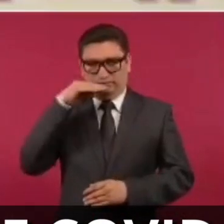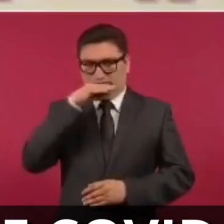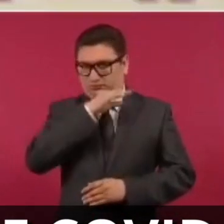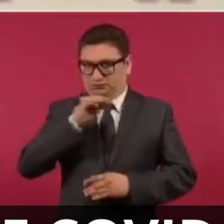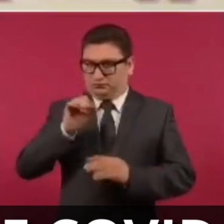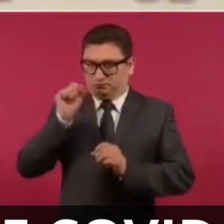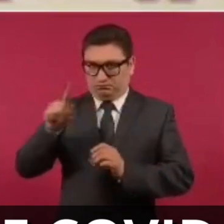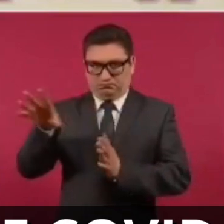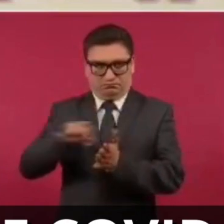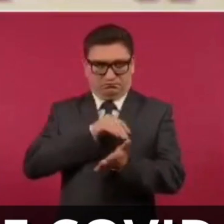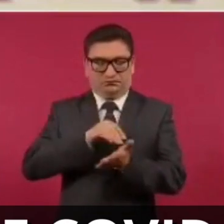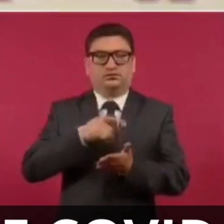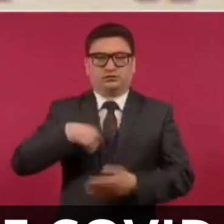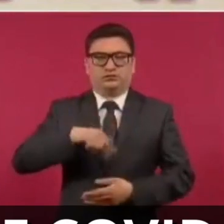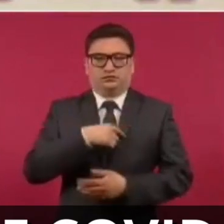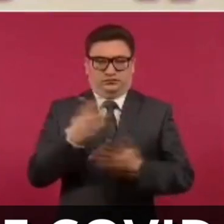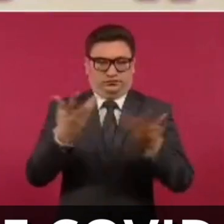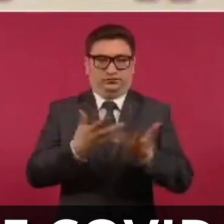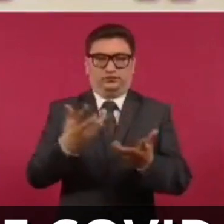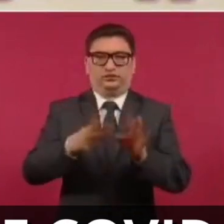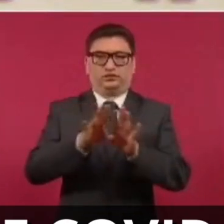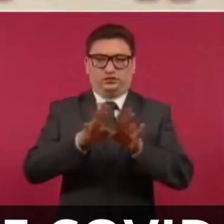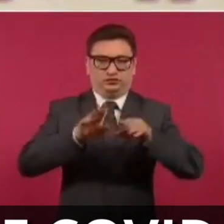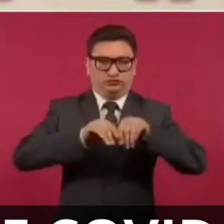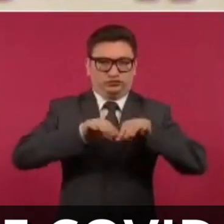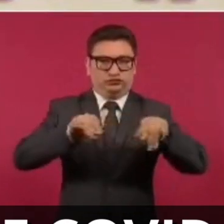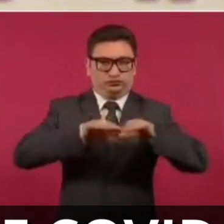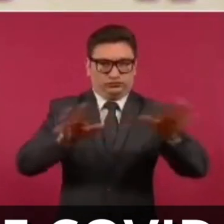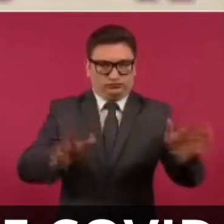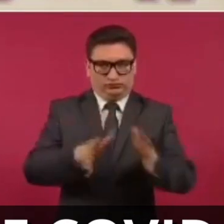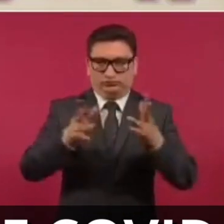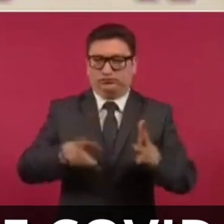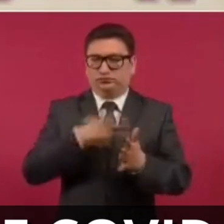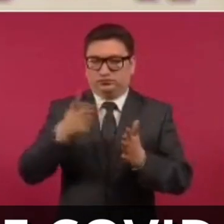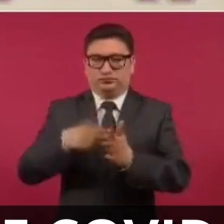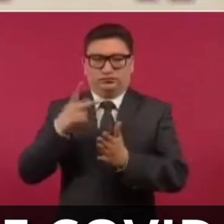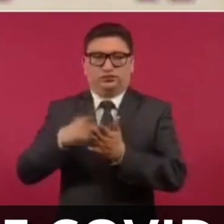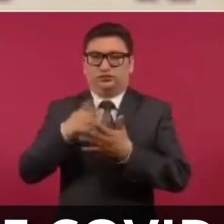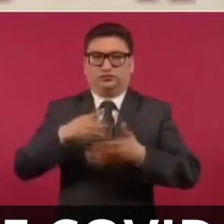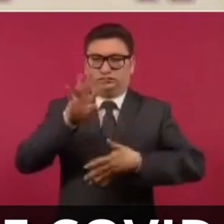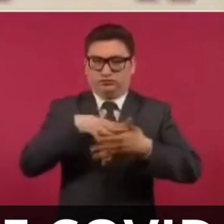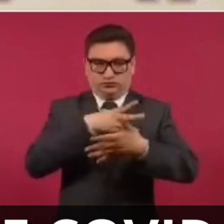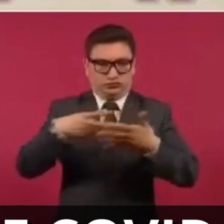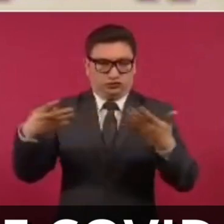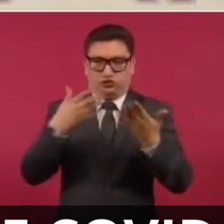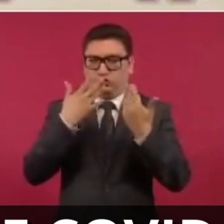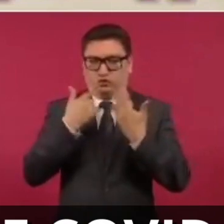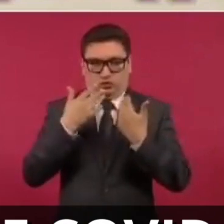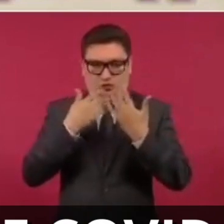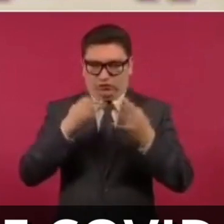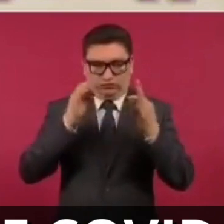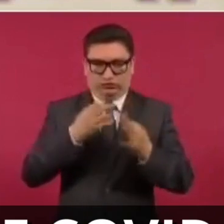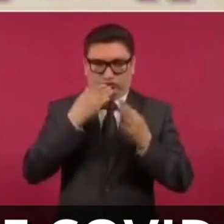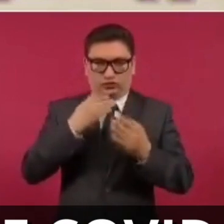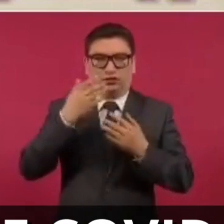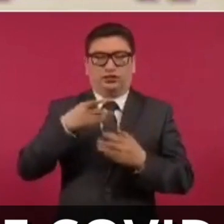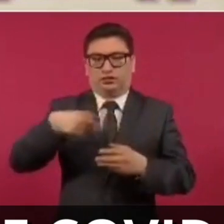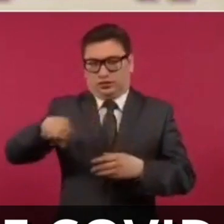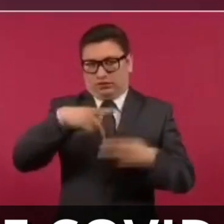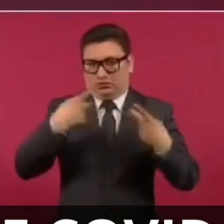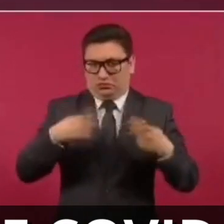misma práctica y entonces son campañas intensivas donde no hay un calendario específico, sino se va buscando a la